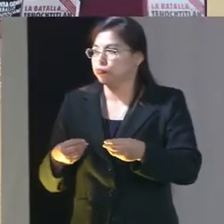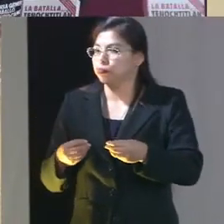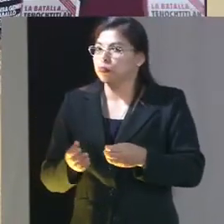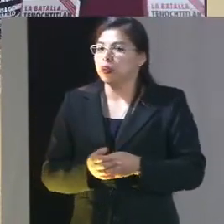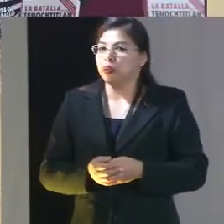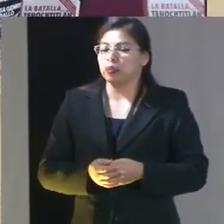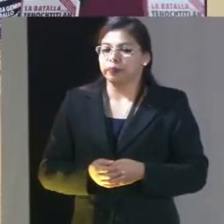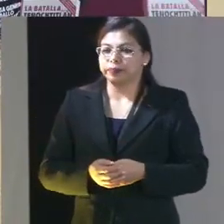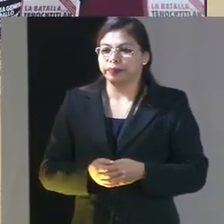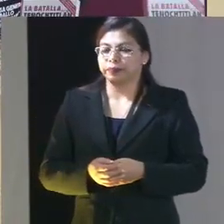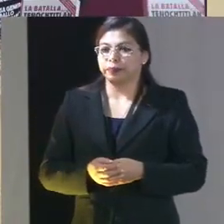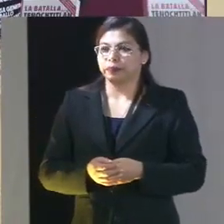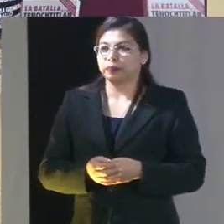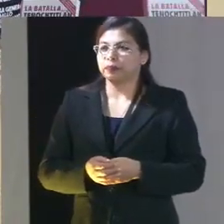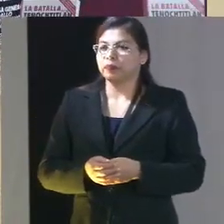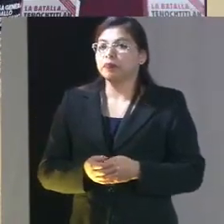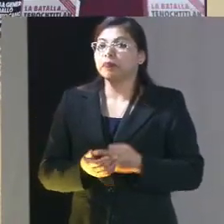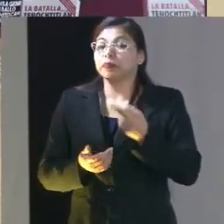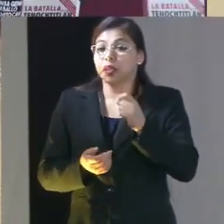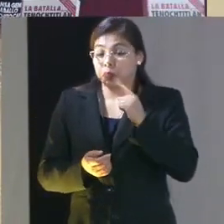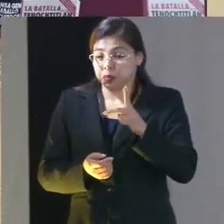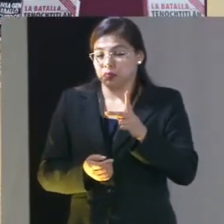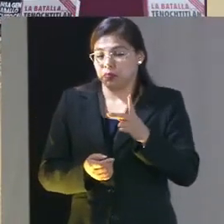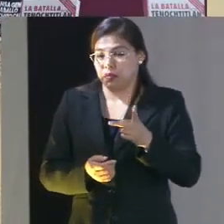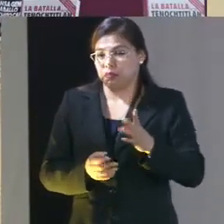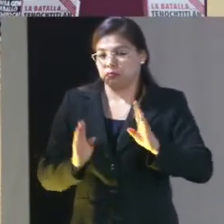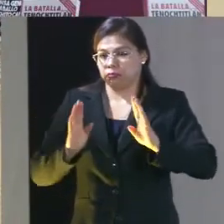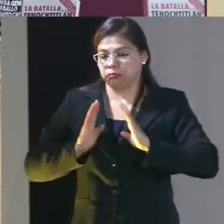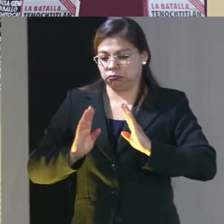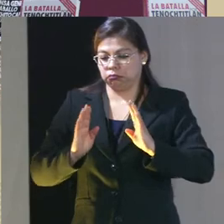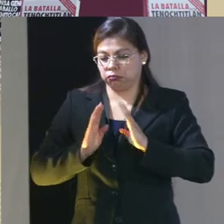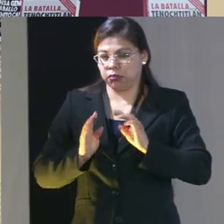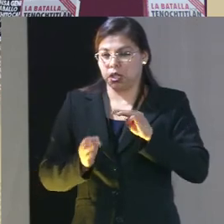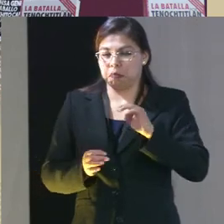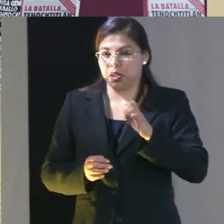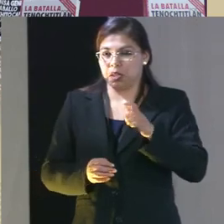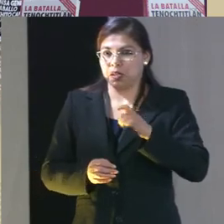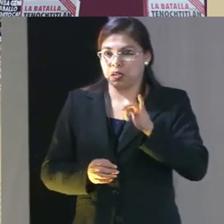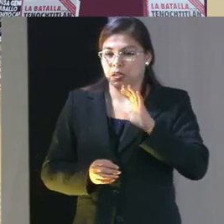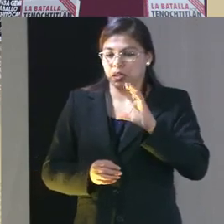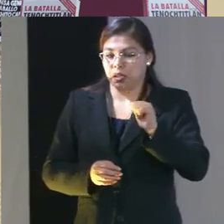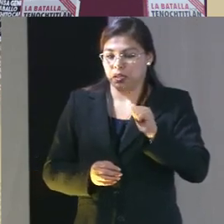diezmaron al ejército mexica.